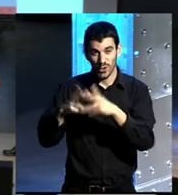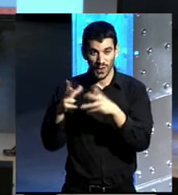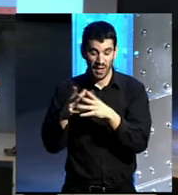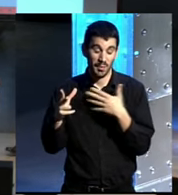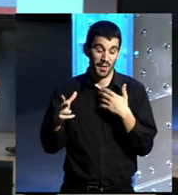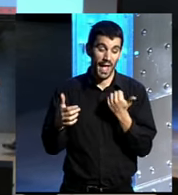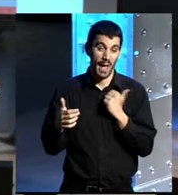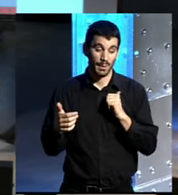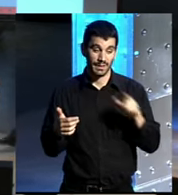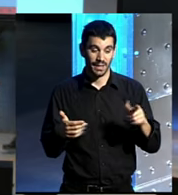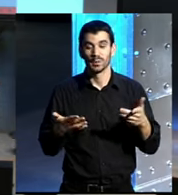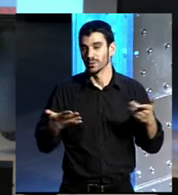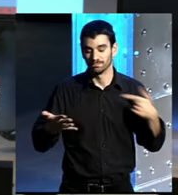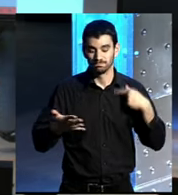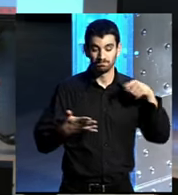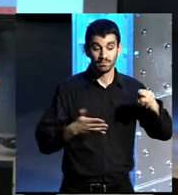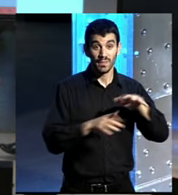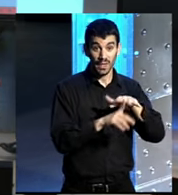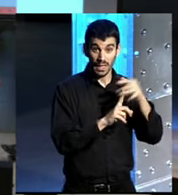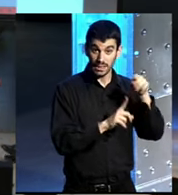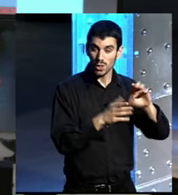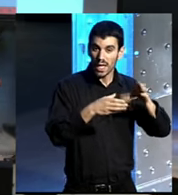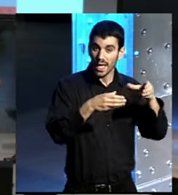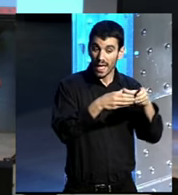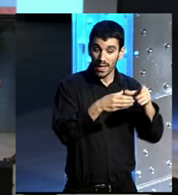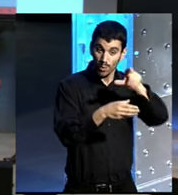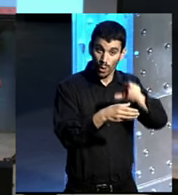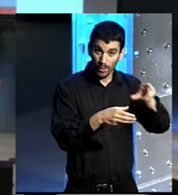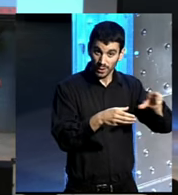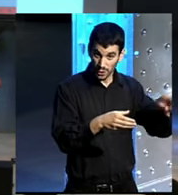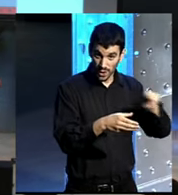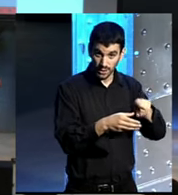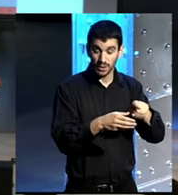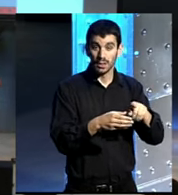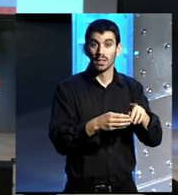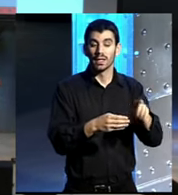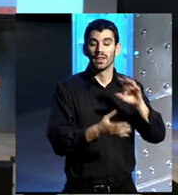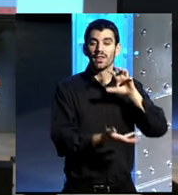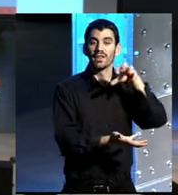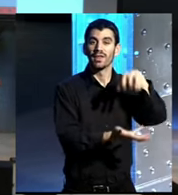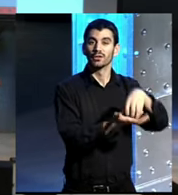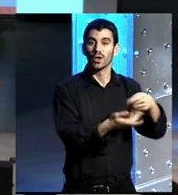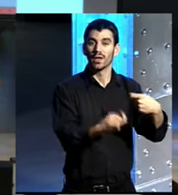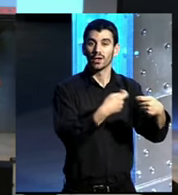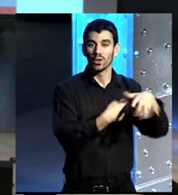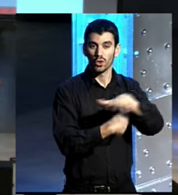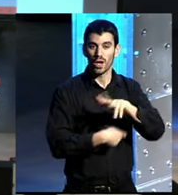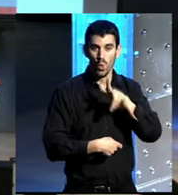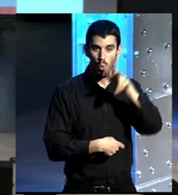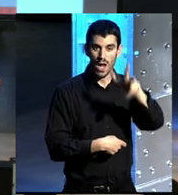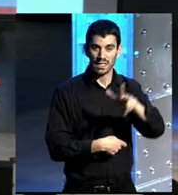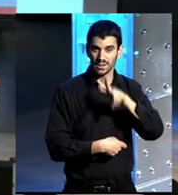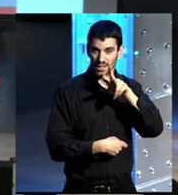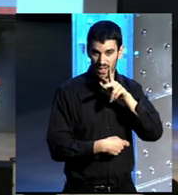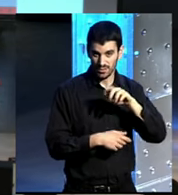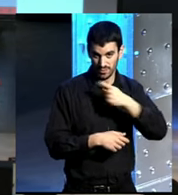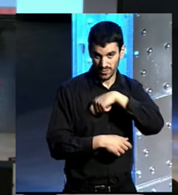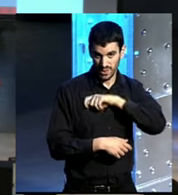Pero en este caso son un equipo que están en un centro de negocios en Huesca